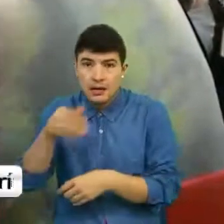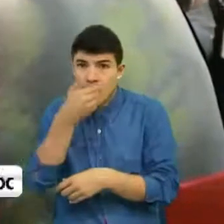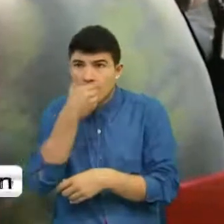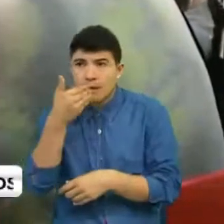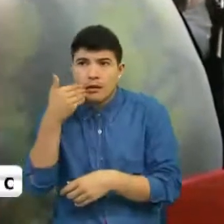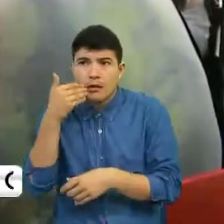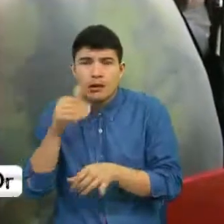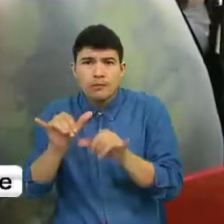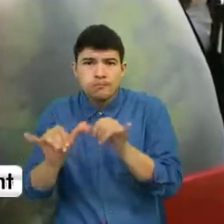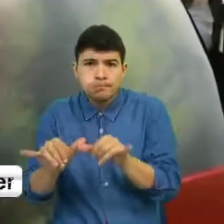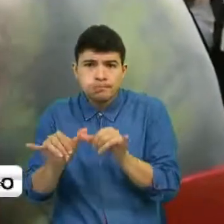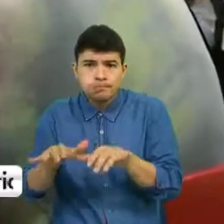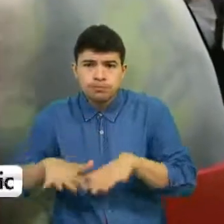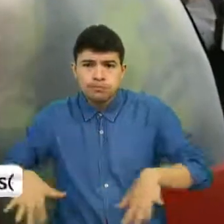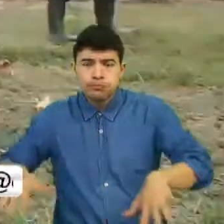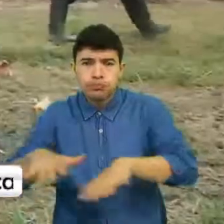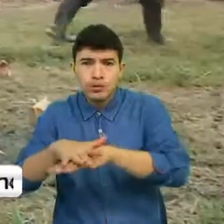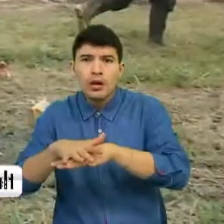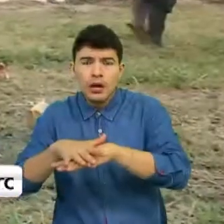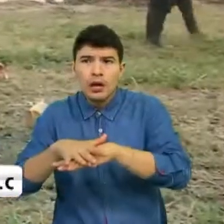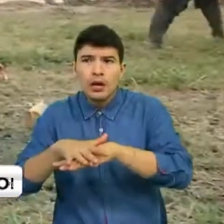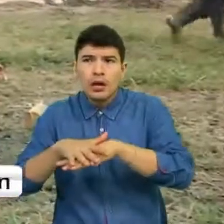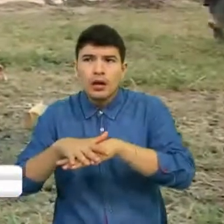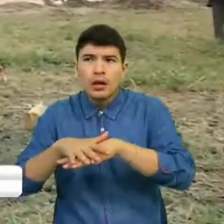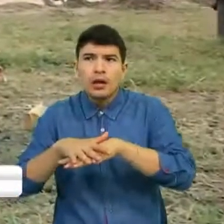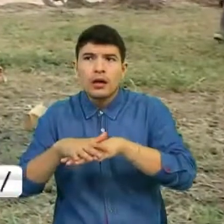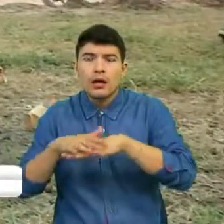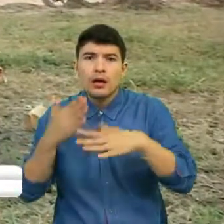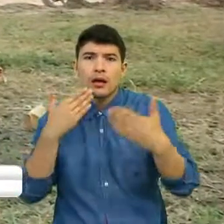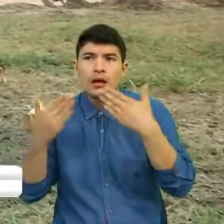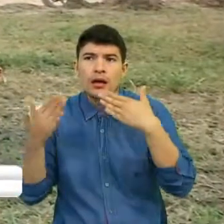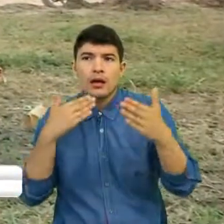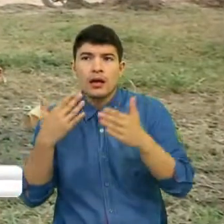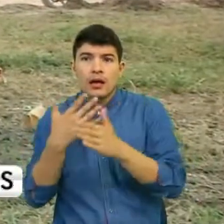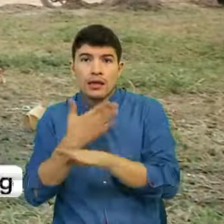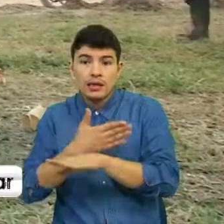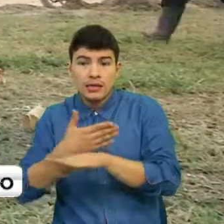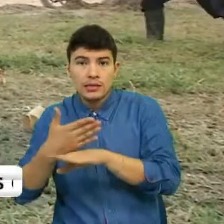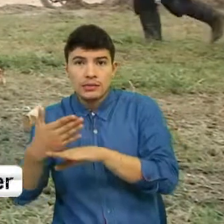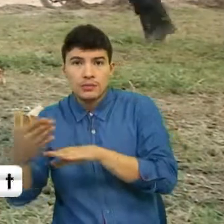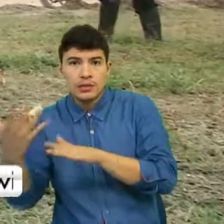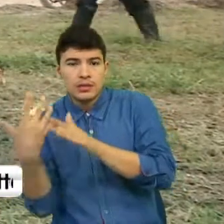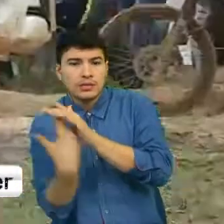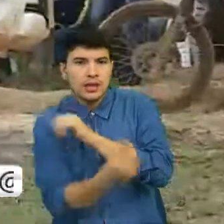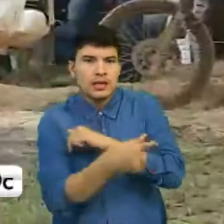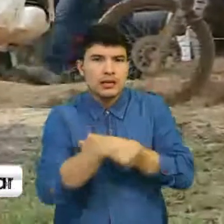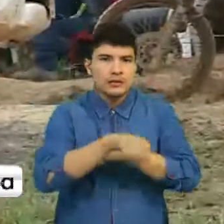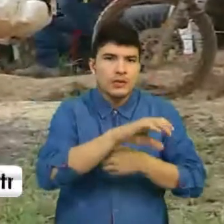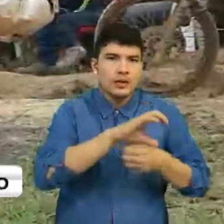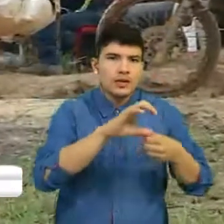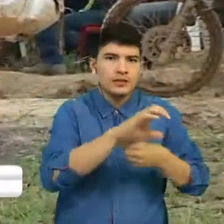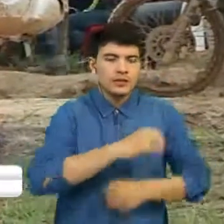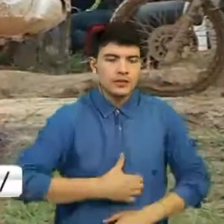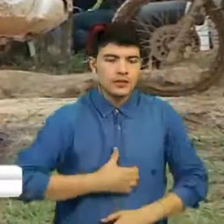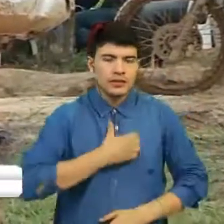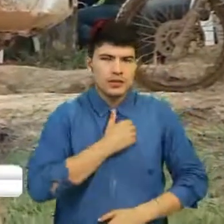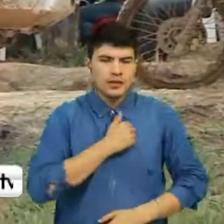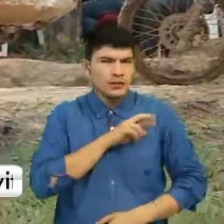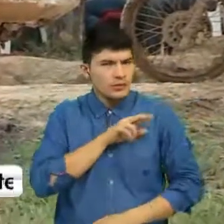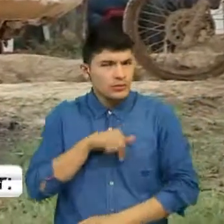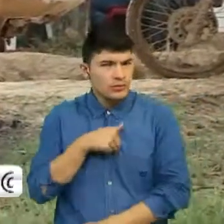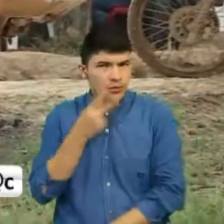se mantengan en las zonas veredales y después salgan a reintegrarse a la vida civil. Entonces uno lo que va a ver ahí